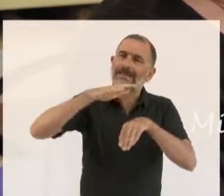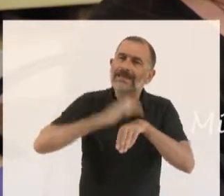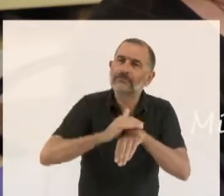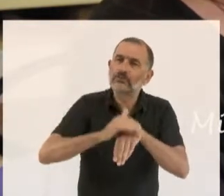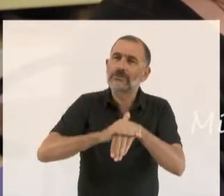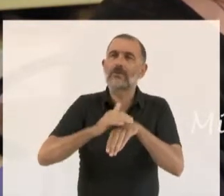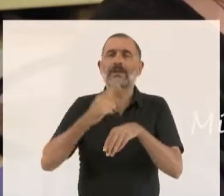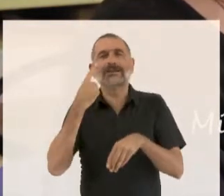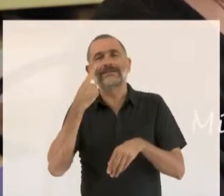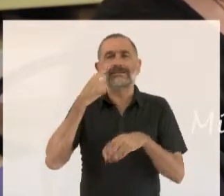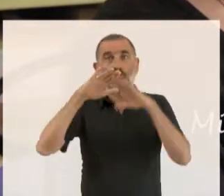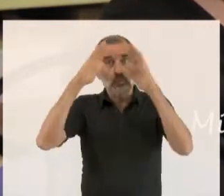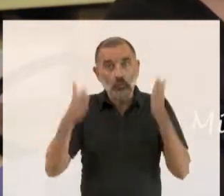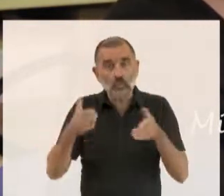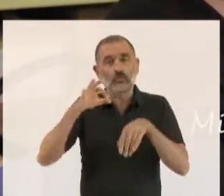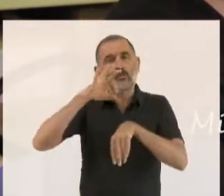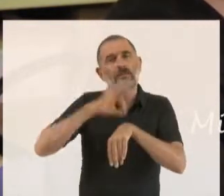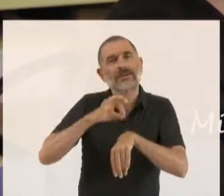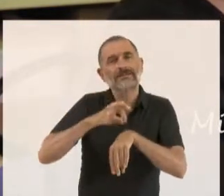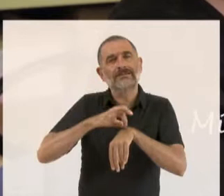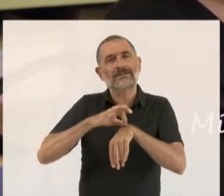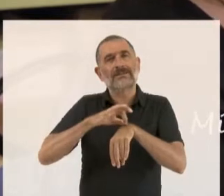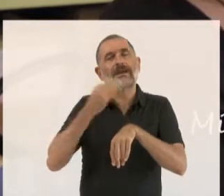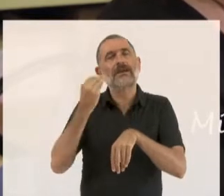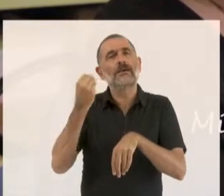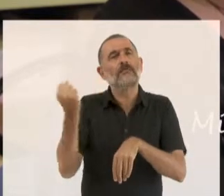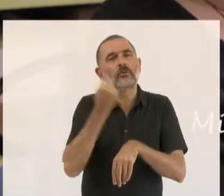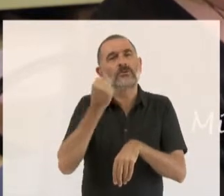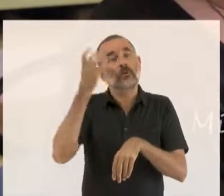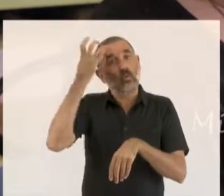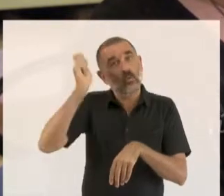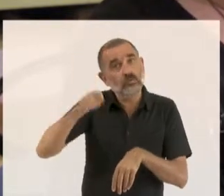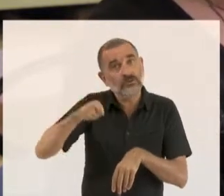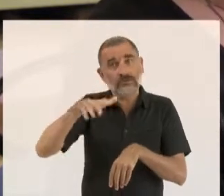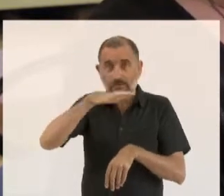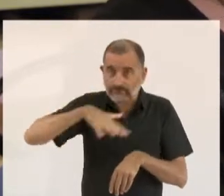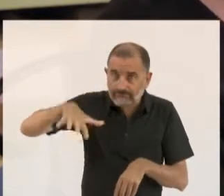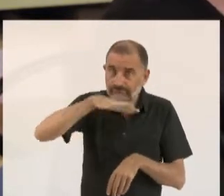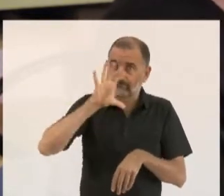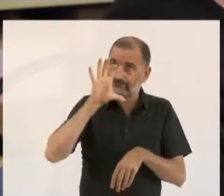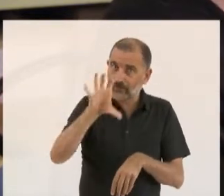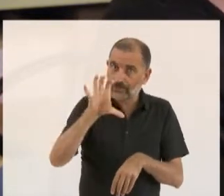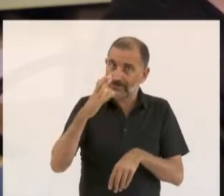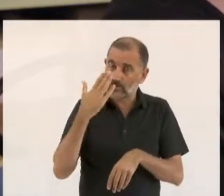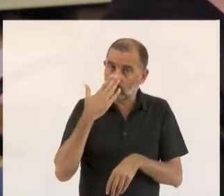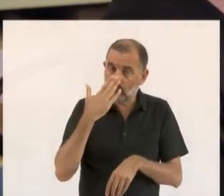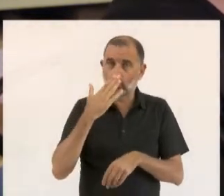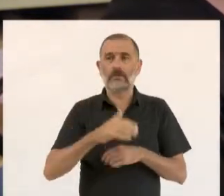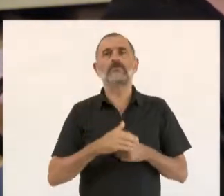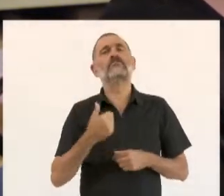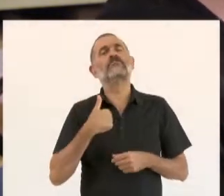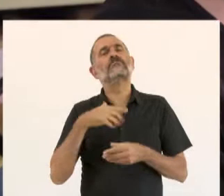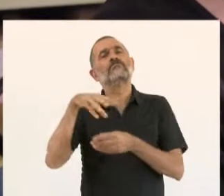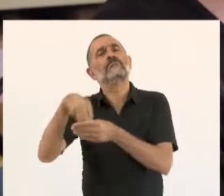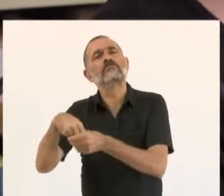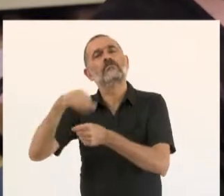Antropología Forense del Instituto de Medicina Forense del Poder Judicial de acá de la provincia de Córdoba. Estoy